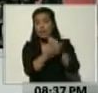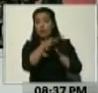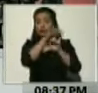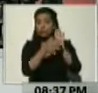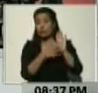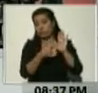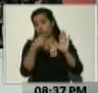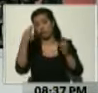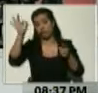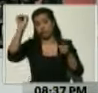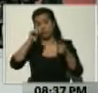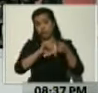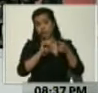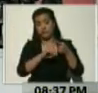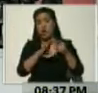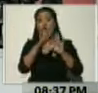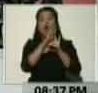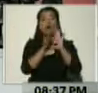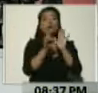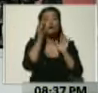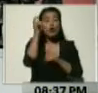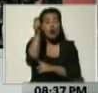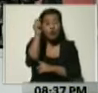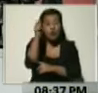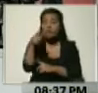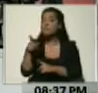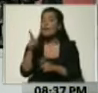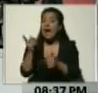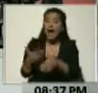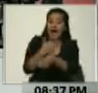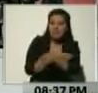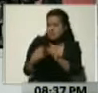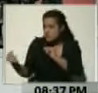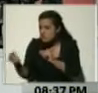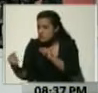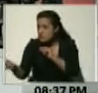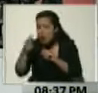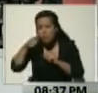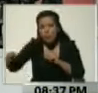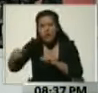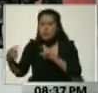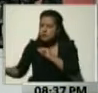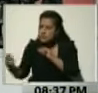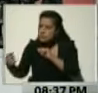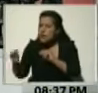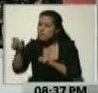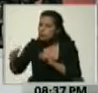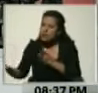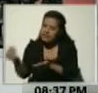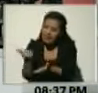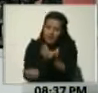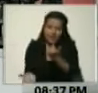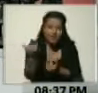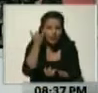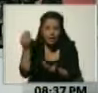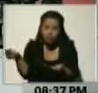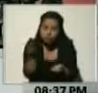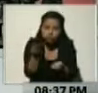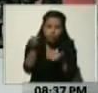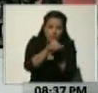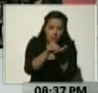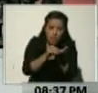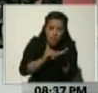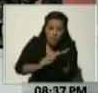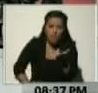Una Constitución discutida junto al pueblo. Discutida, Nicolás creo que era el responsable de